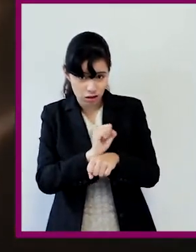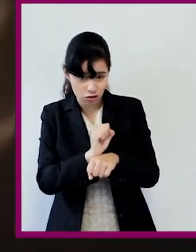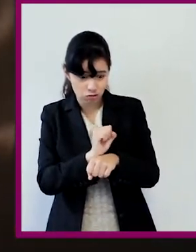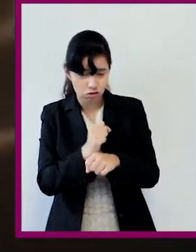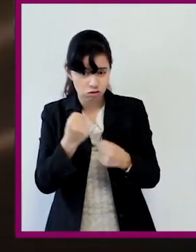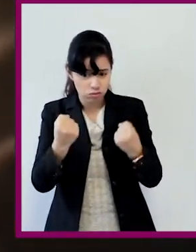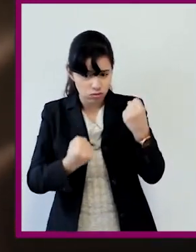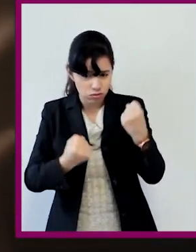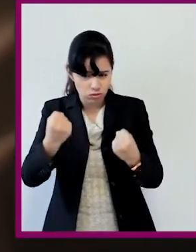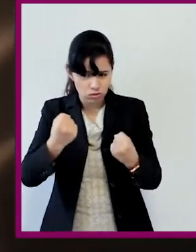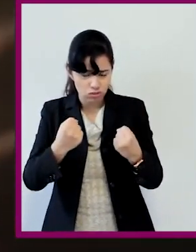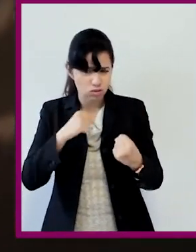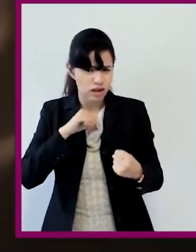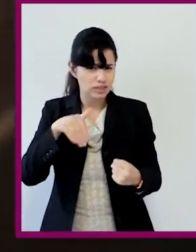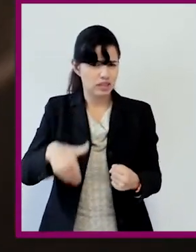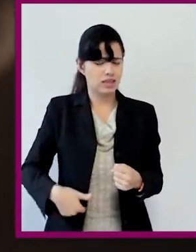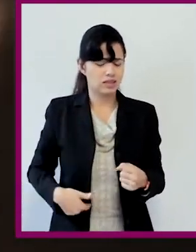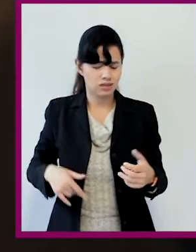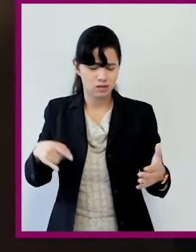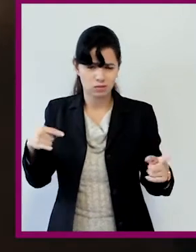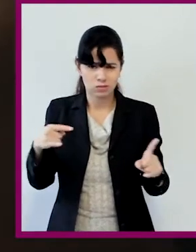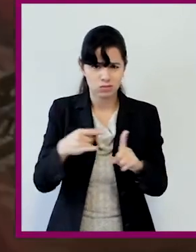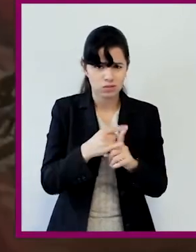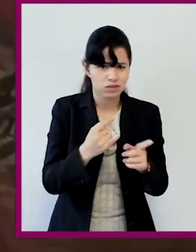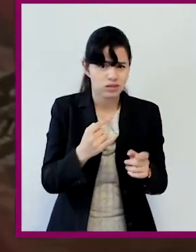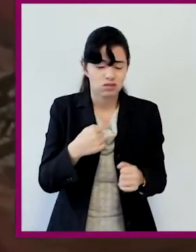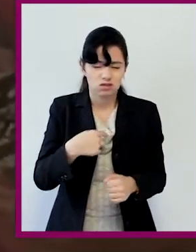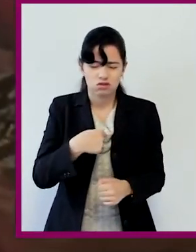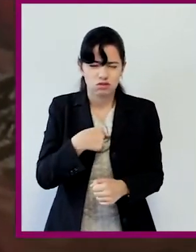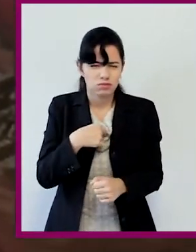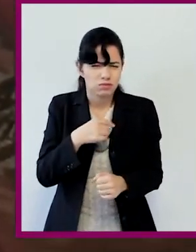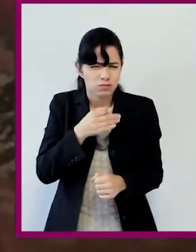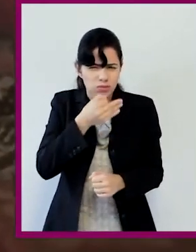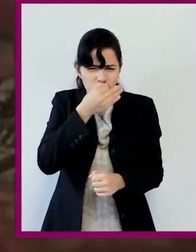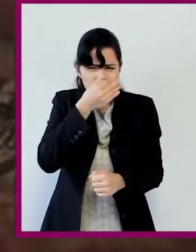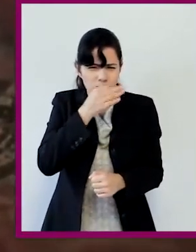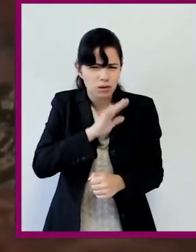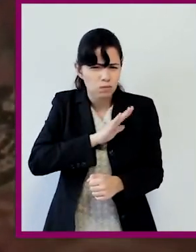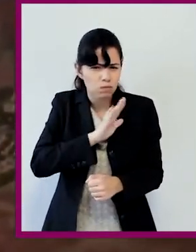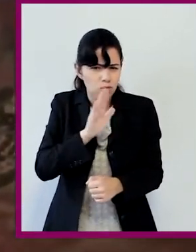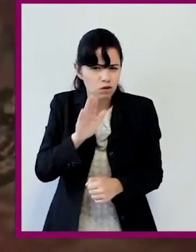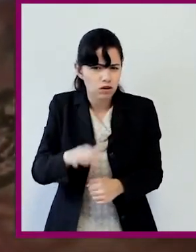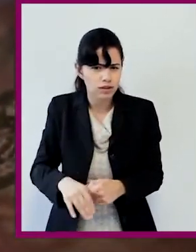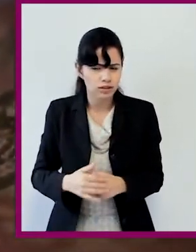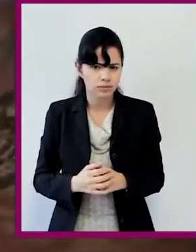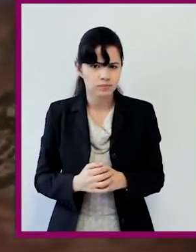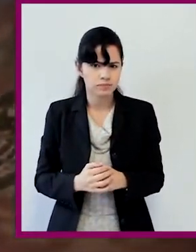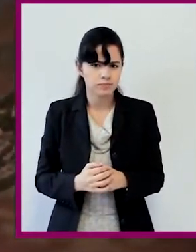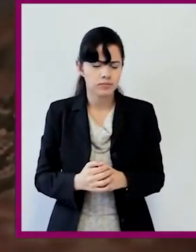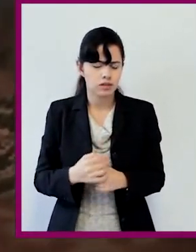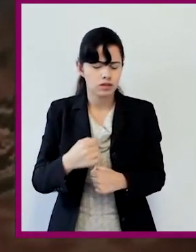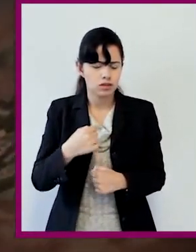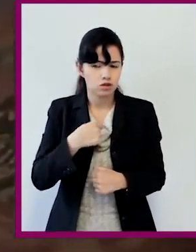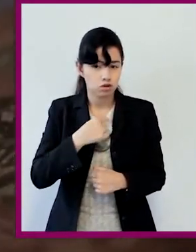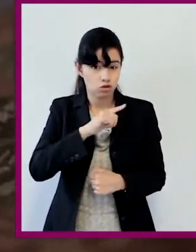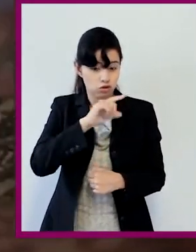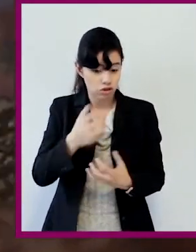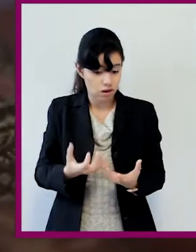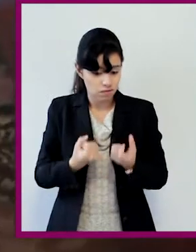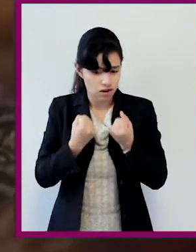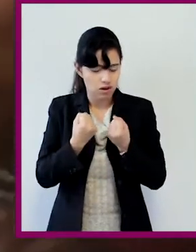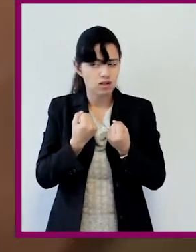Mi búsqueda ya en esta parte de la que platicamos del chamanismo fue cuando conocí a través de un muy amigo